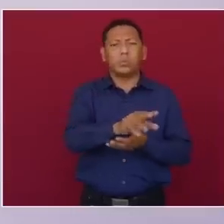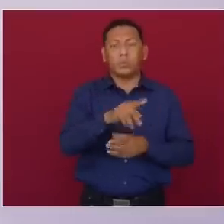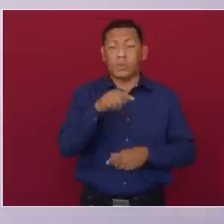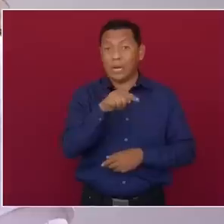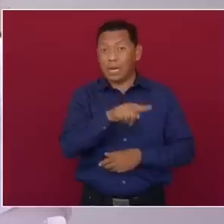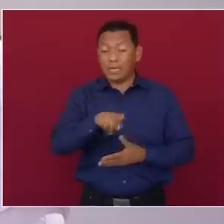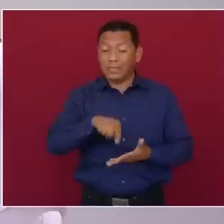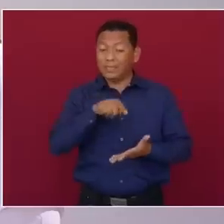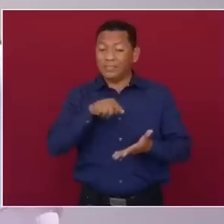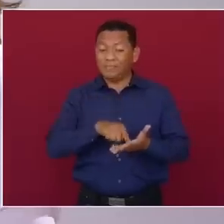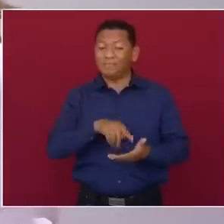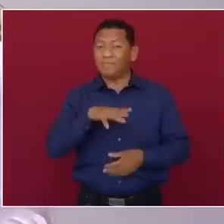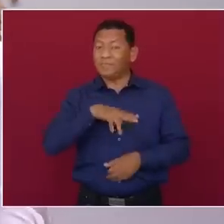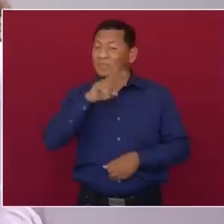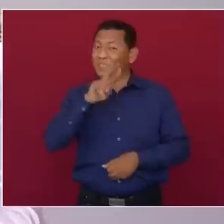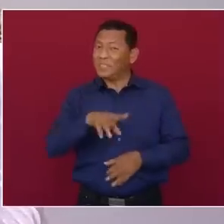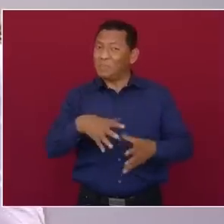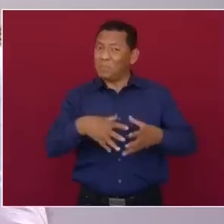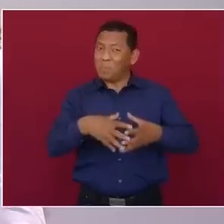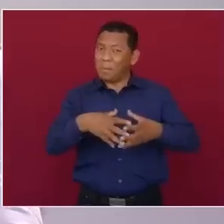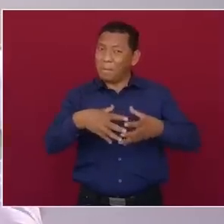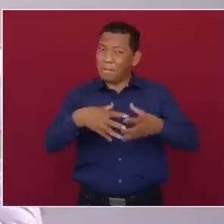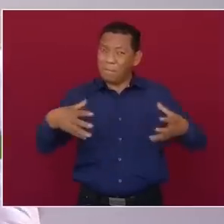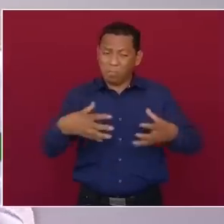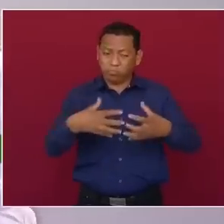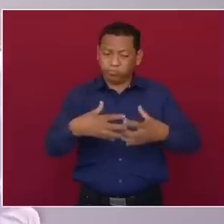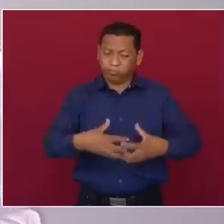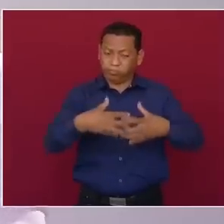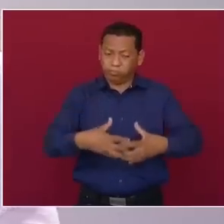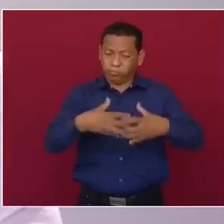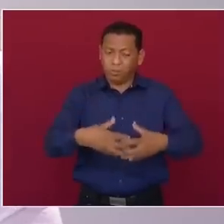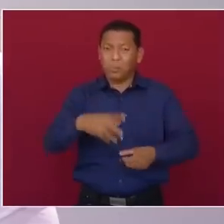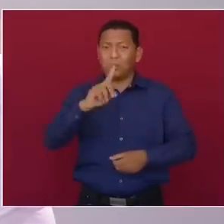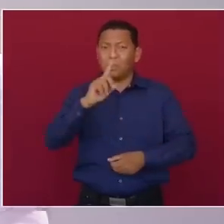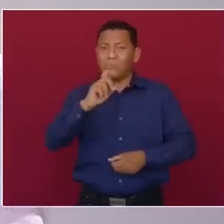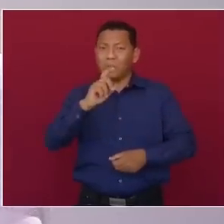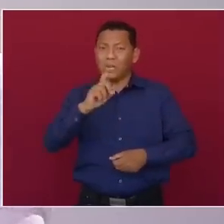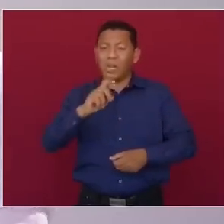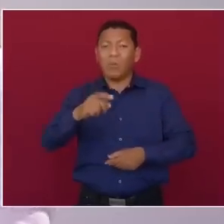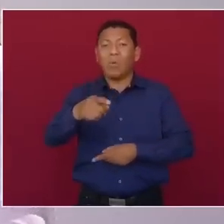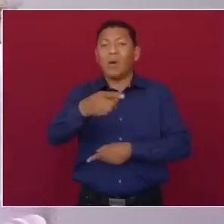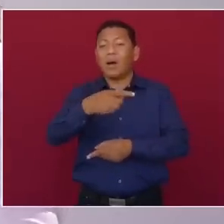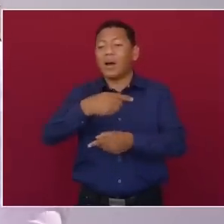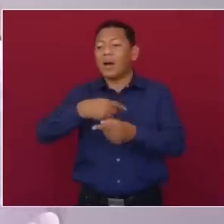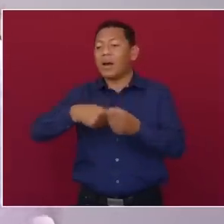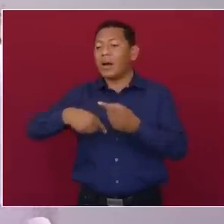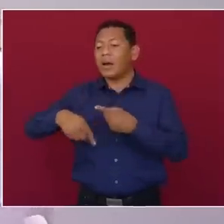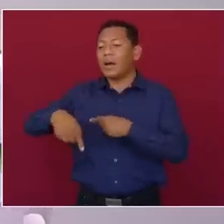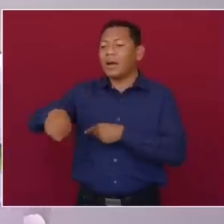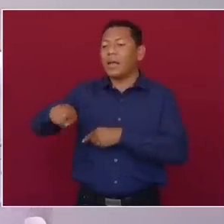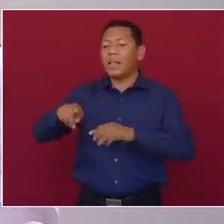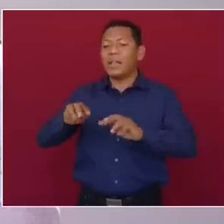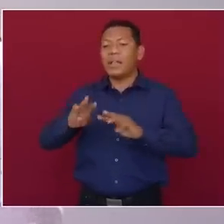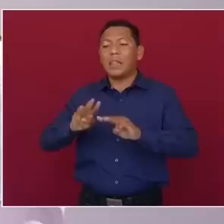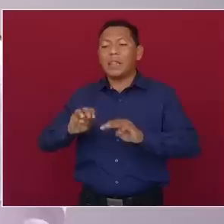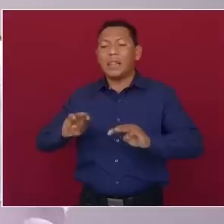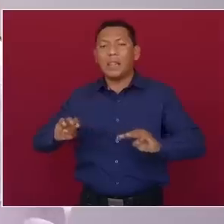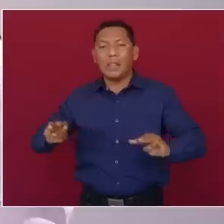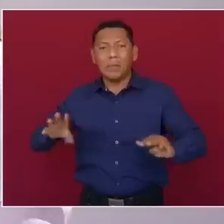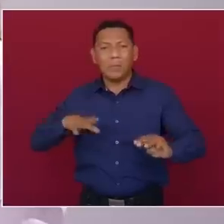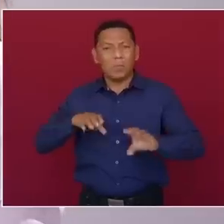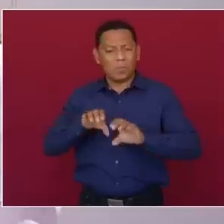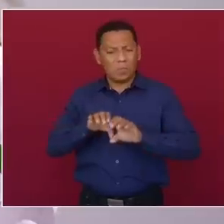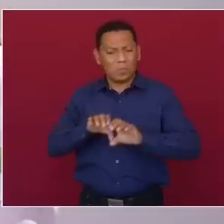Ahí estaban grandes bombas que hacían que el agua retornara hacia el mar a través de unos ductos